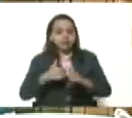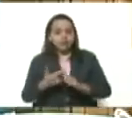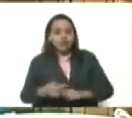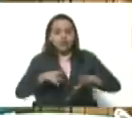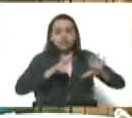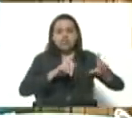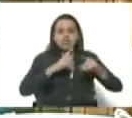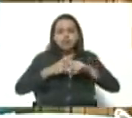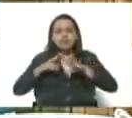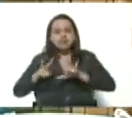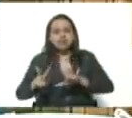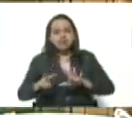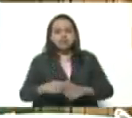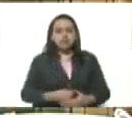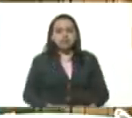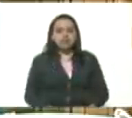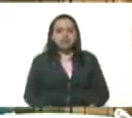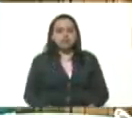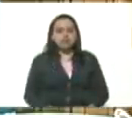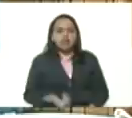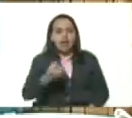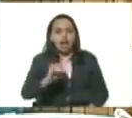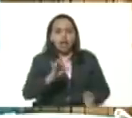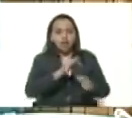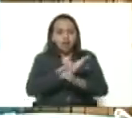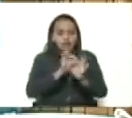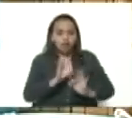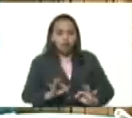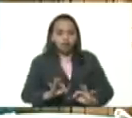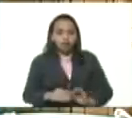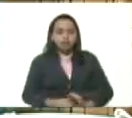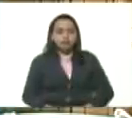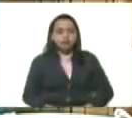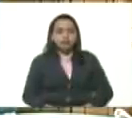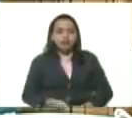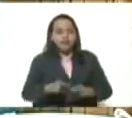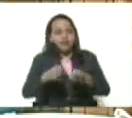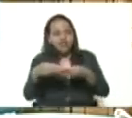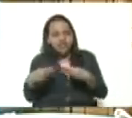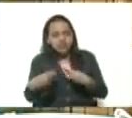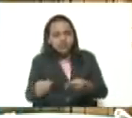7 más 7 es el método. Flexible,